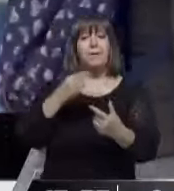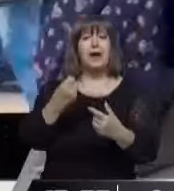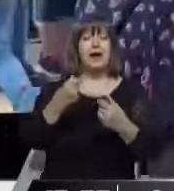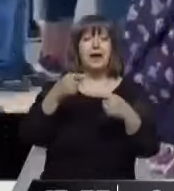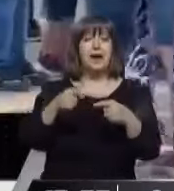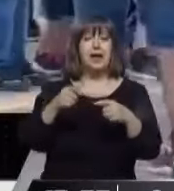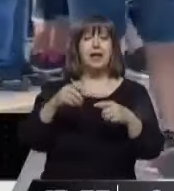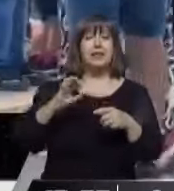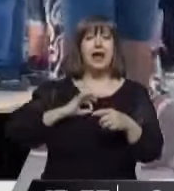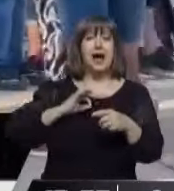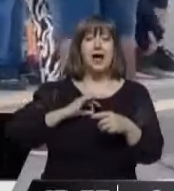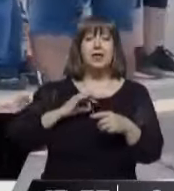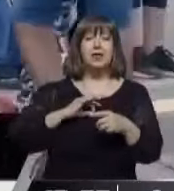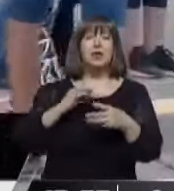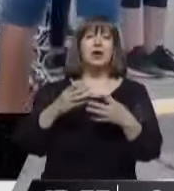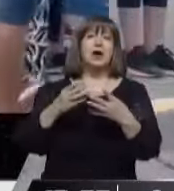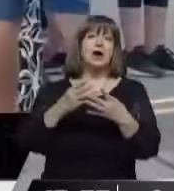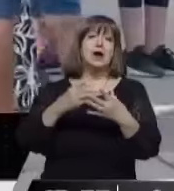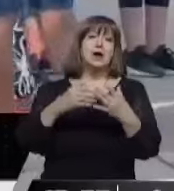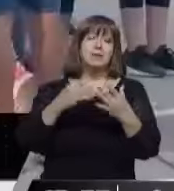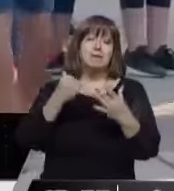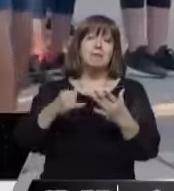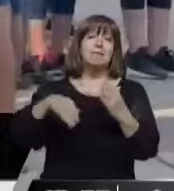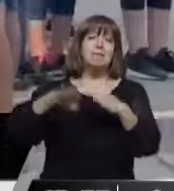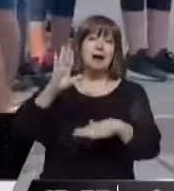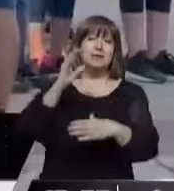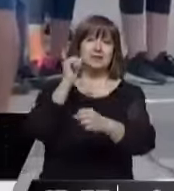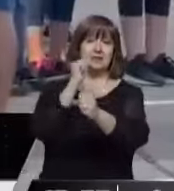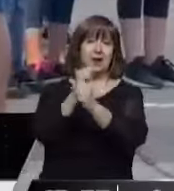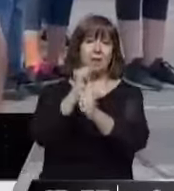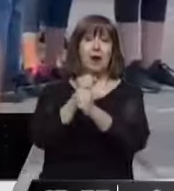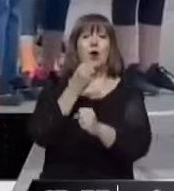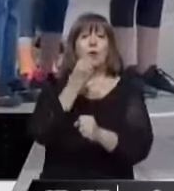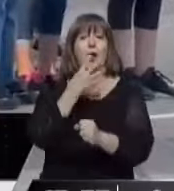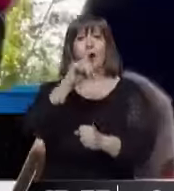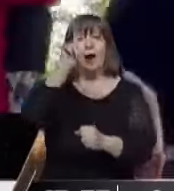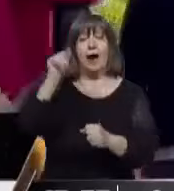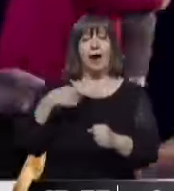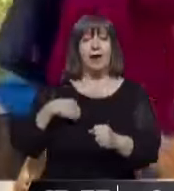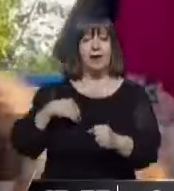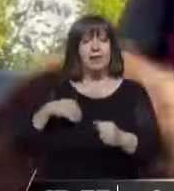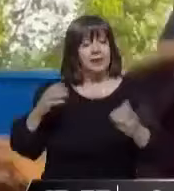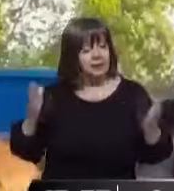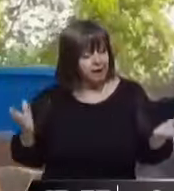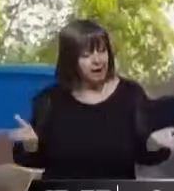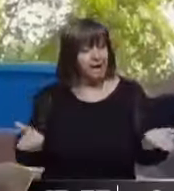salir de toda la malaria, haya más trabajo y el país se ponga de pie.